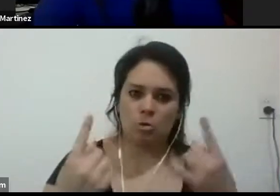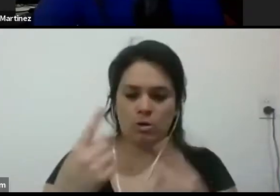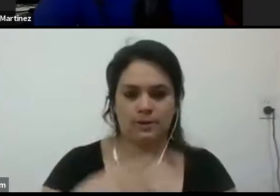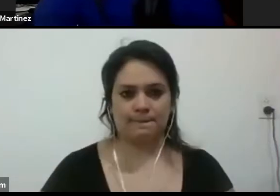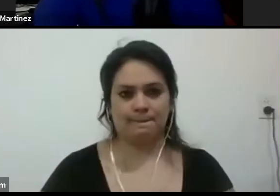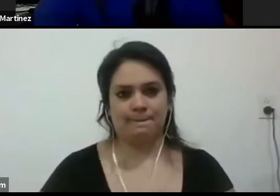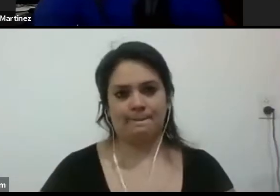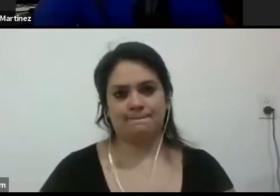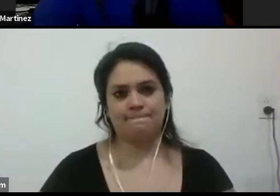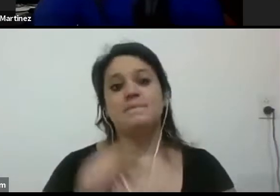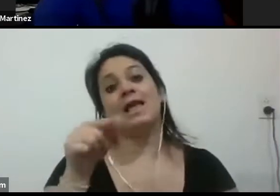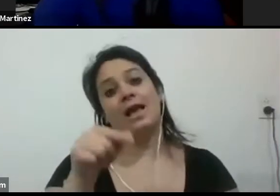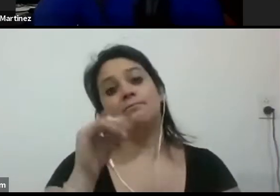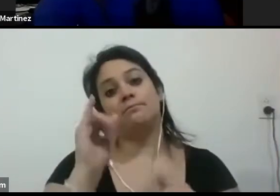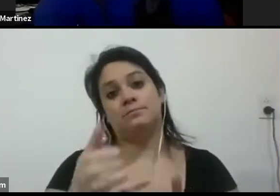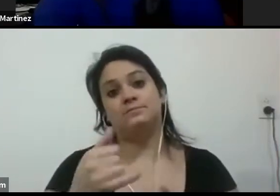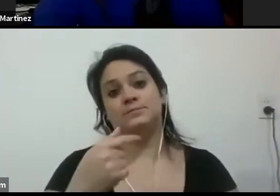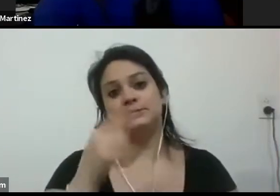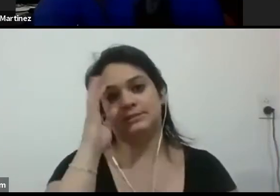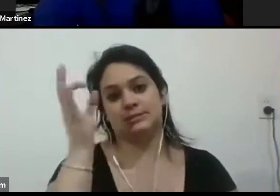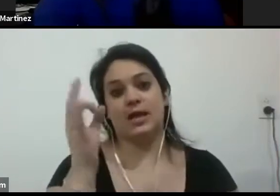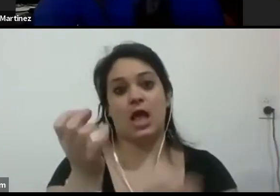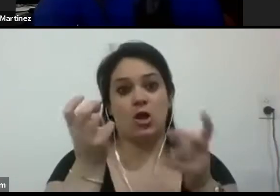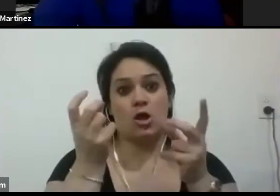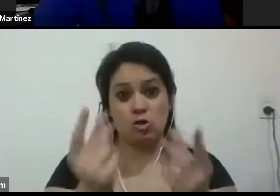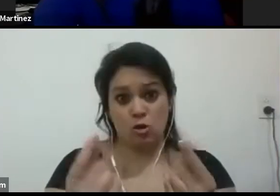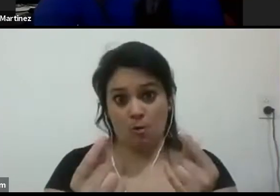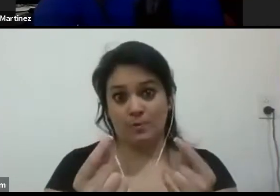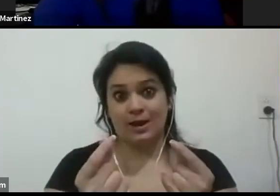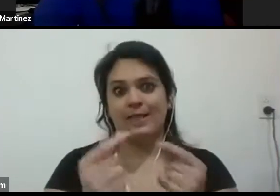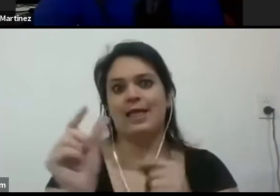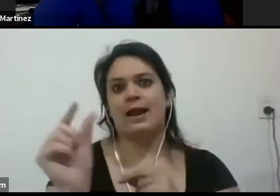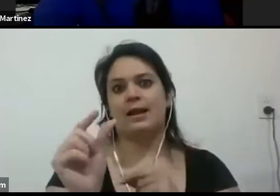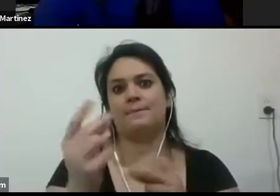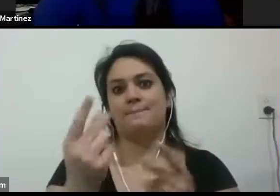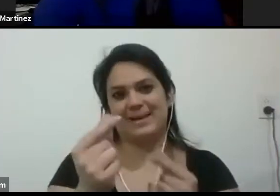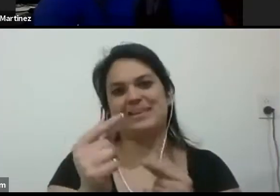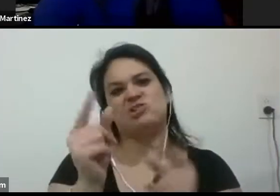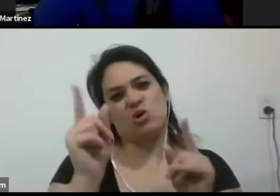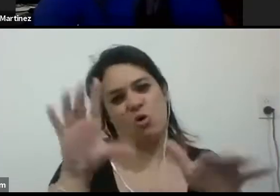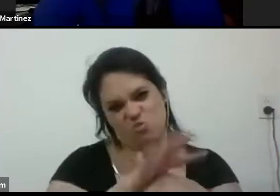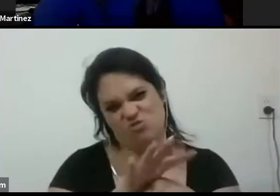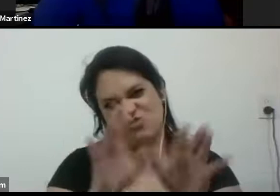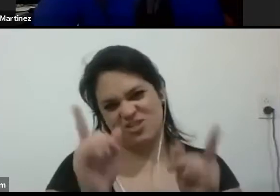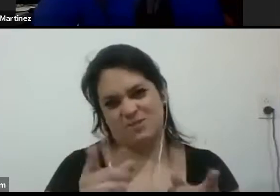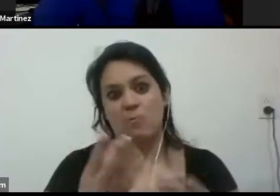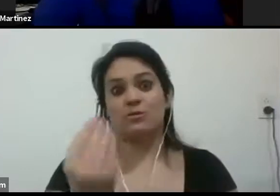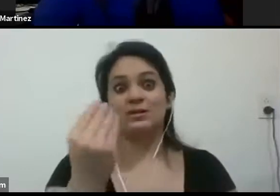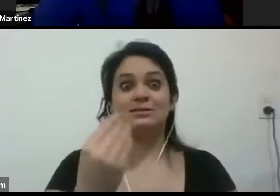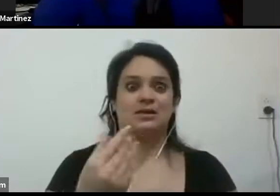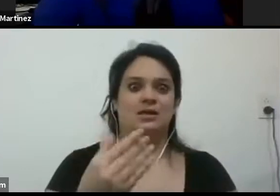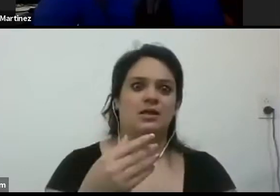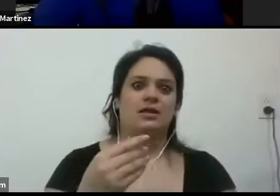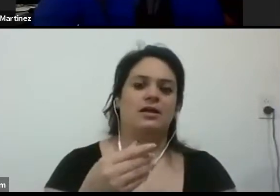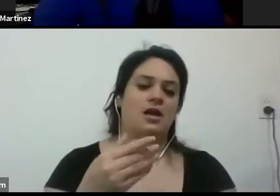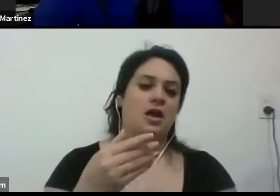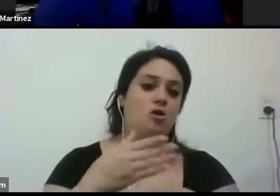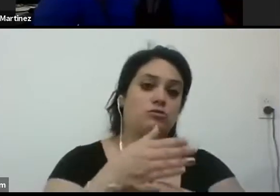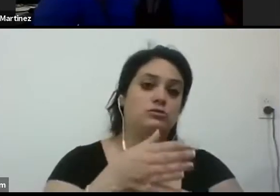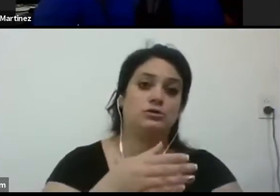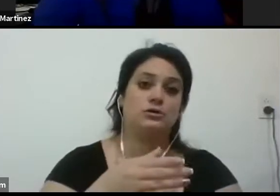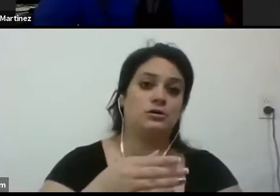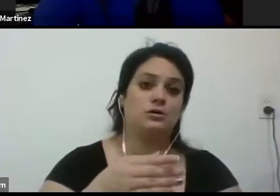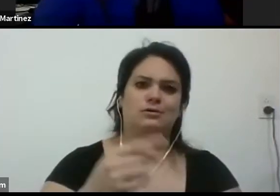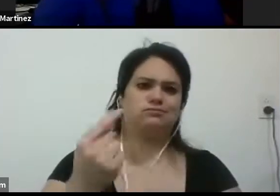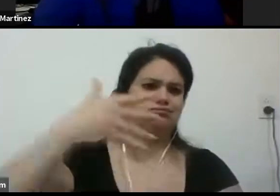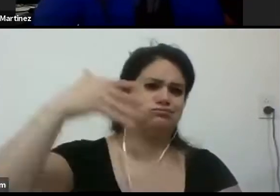ahí recién evaluar que compren al precio adecuado también porque muchas veces por querer comprar comprar cuchillos demasiado